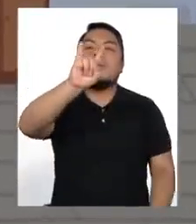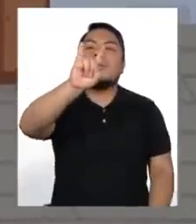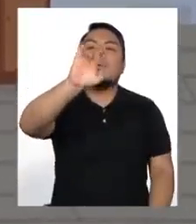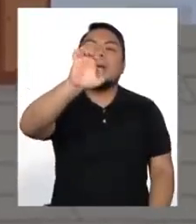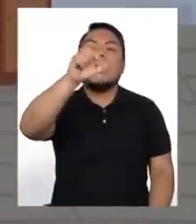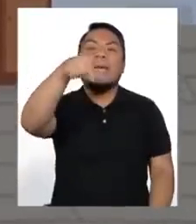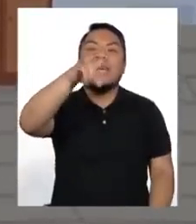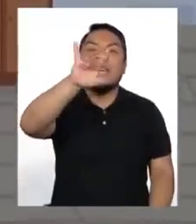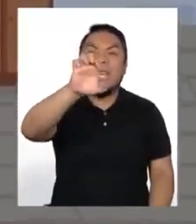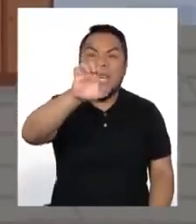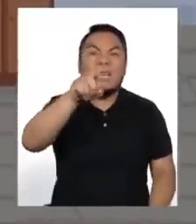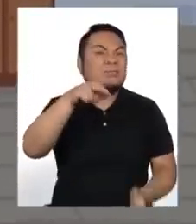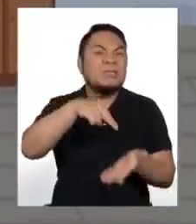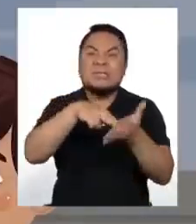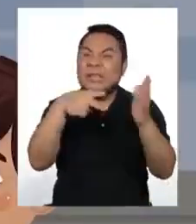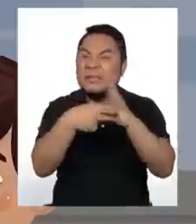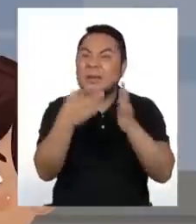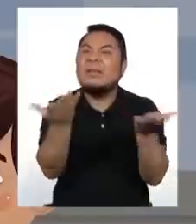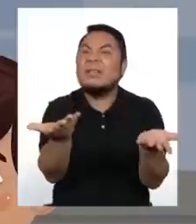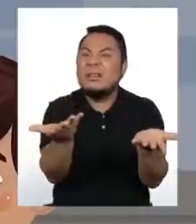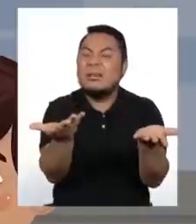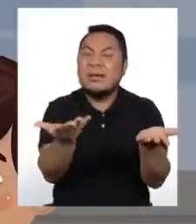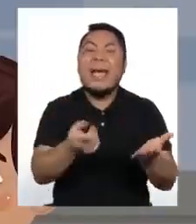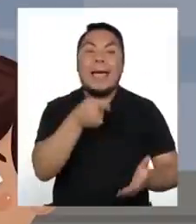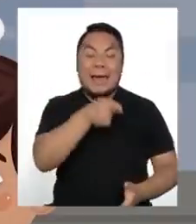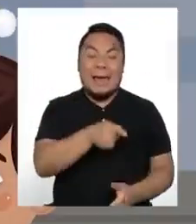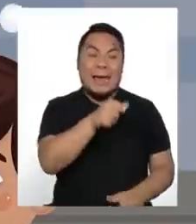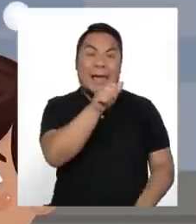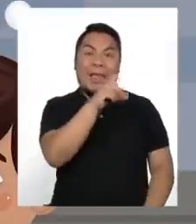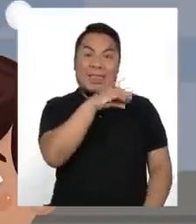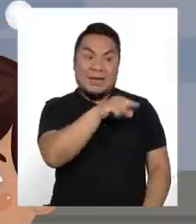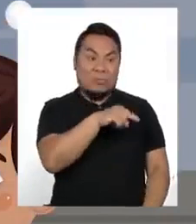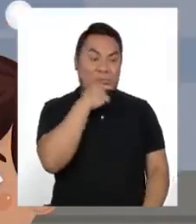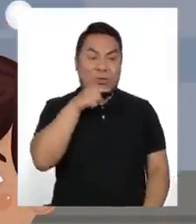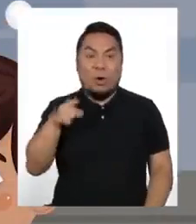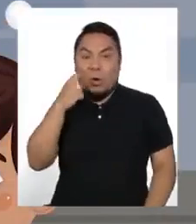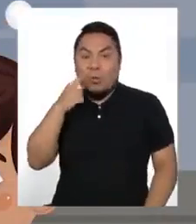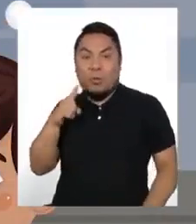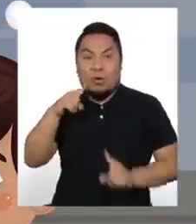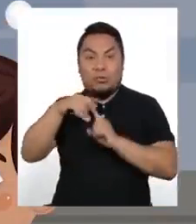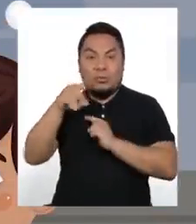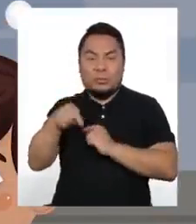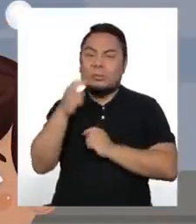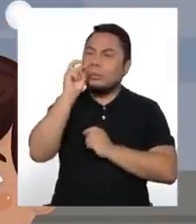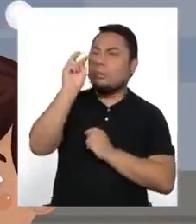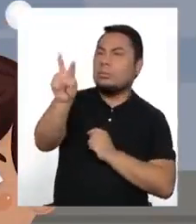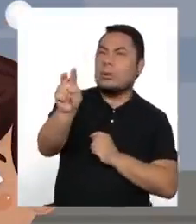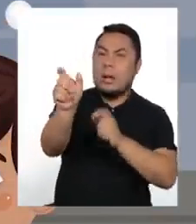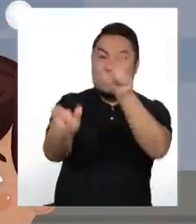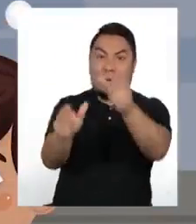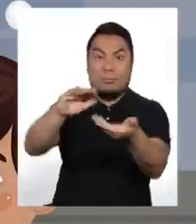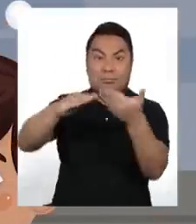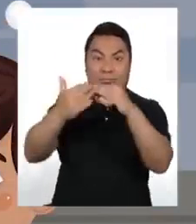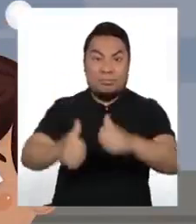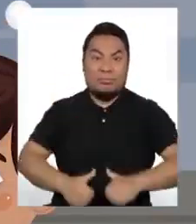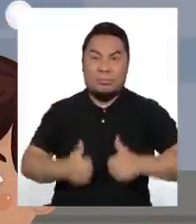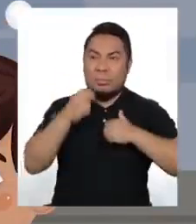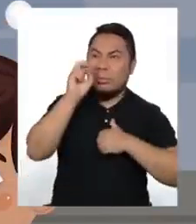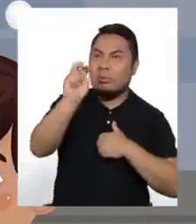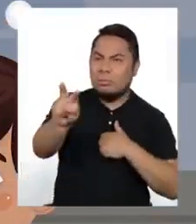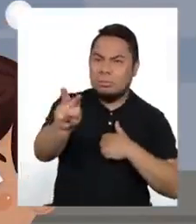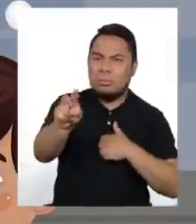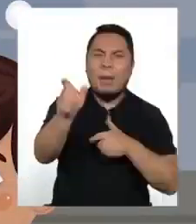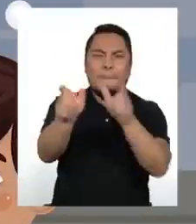saben qué es un trueque? Andrea y Tomás han visto que algunas personas del pueblo en donde viven lo suelen